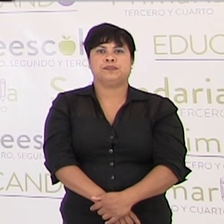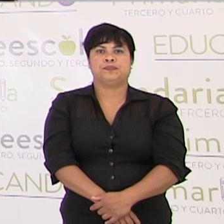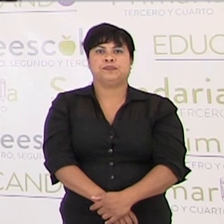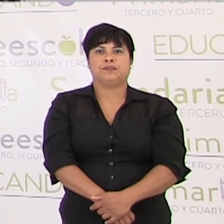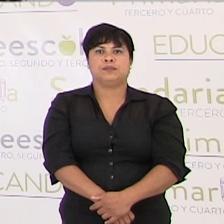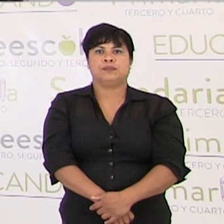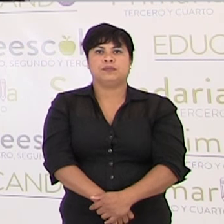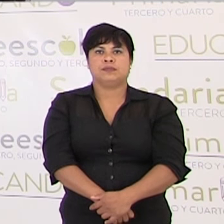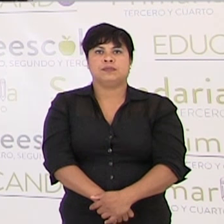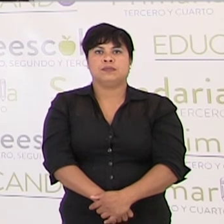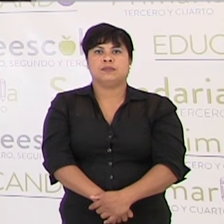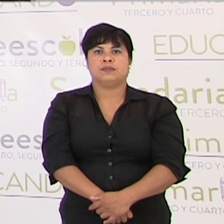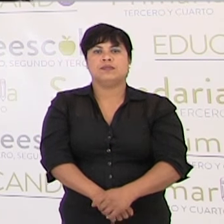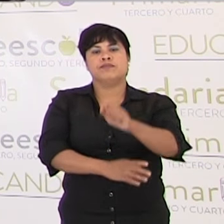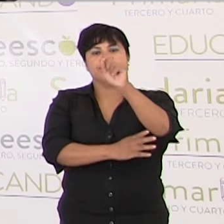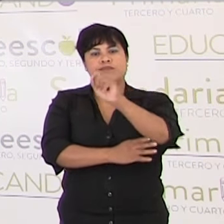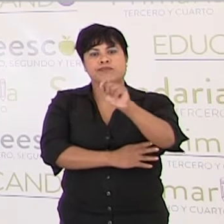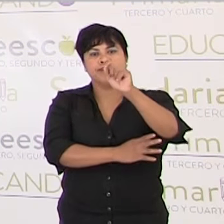unidades.